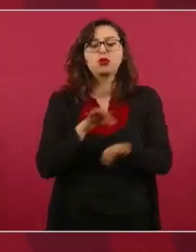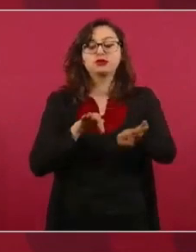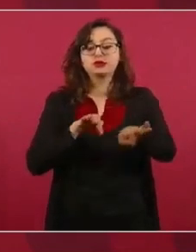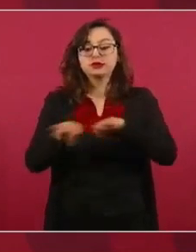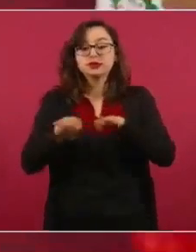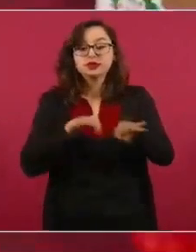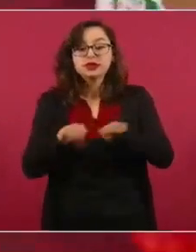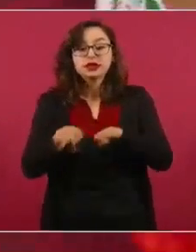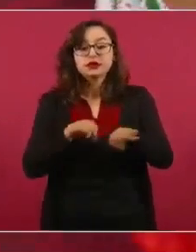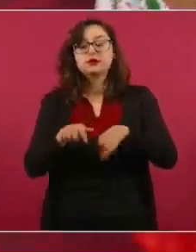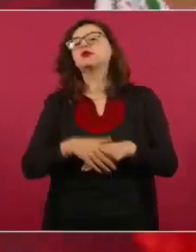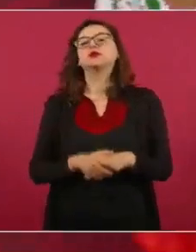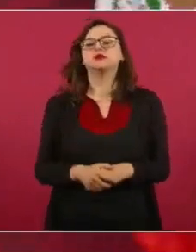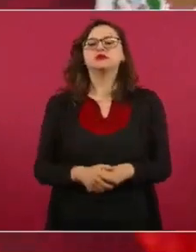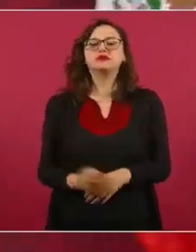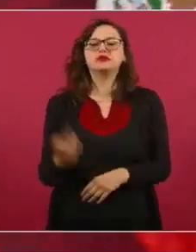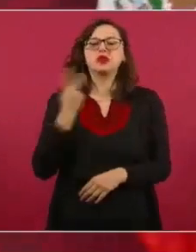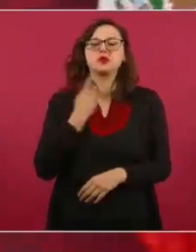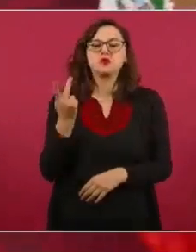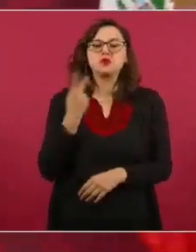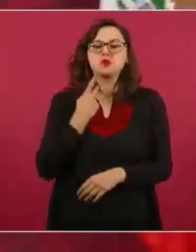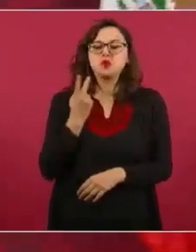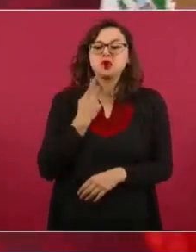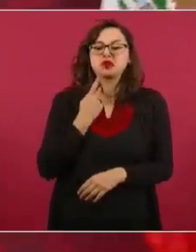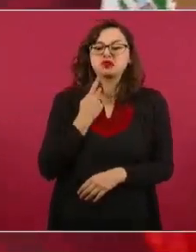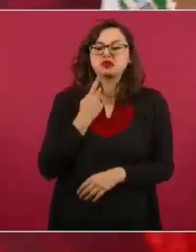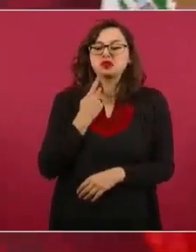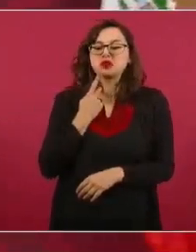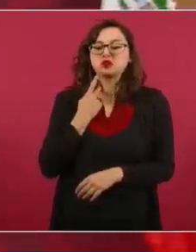No cualquiera es político.